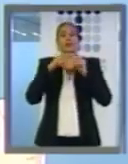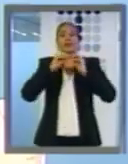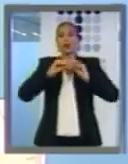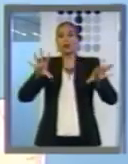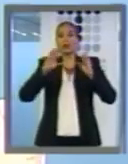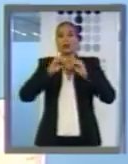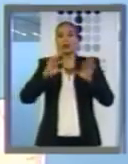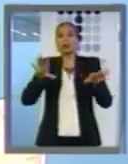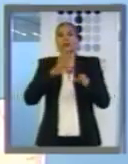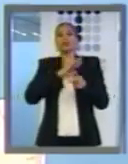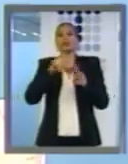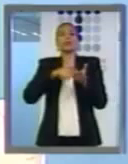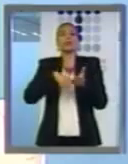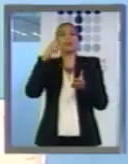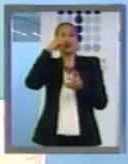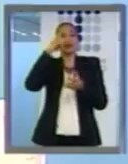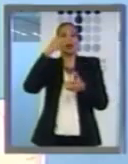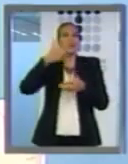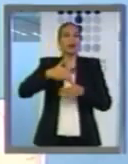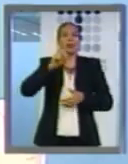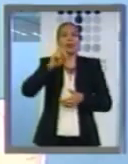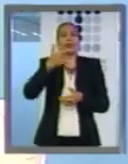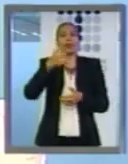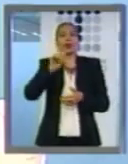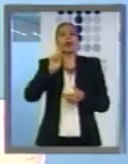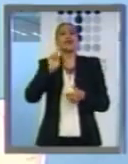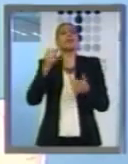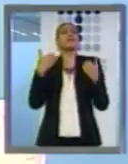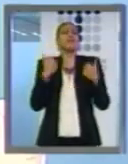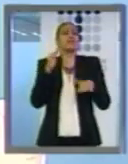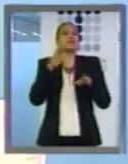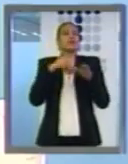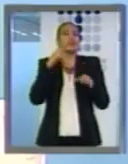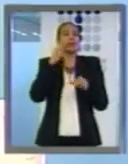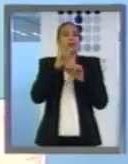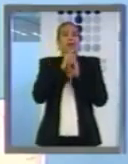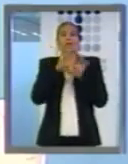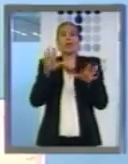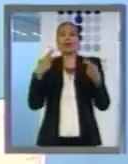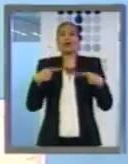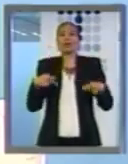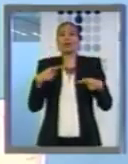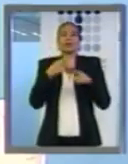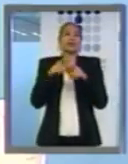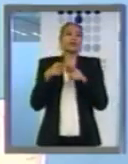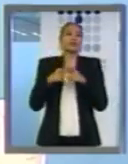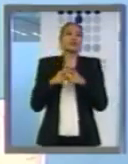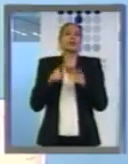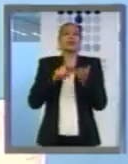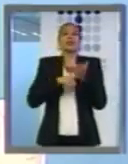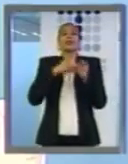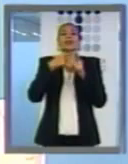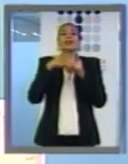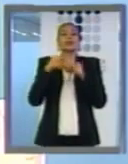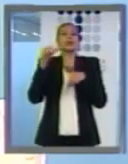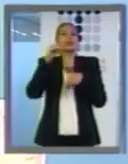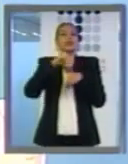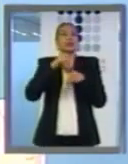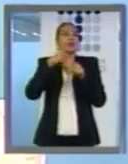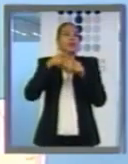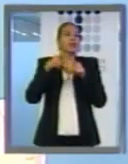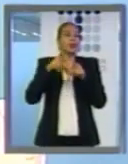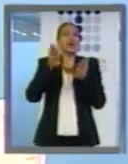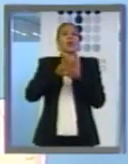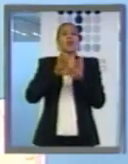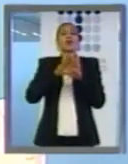y de pedagogía, porque la verdad es que poco se entiende. El otro día había una declaración de que frente a Duarte, pues aplíquenle el SNA como